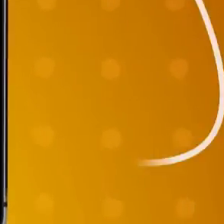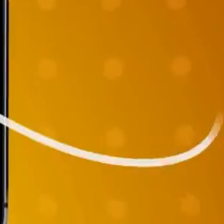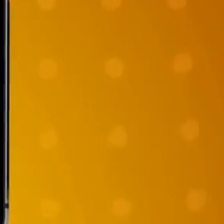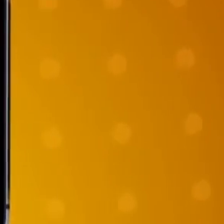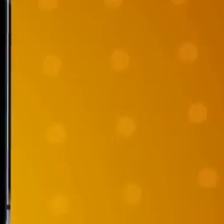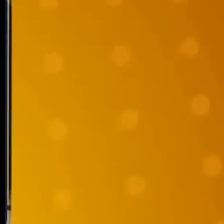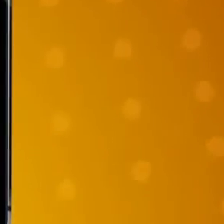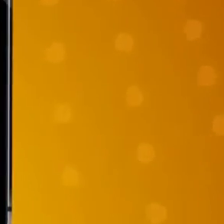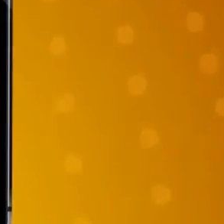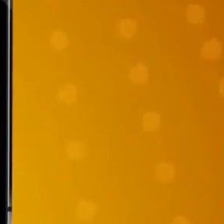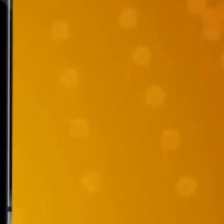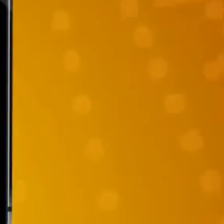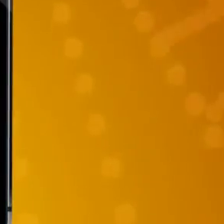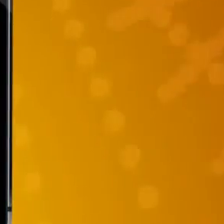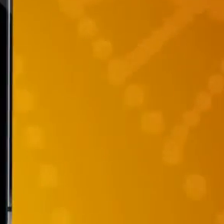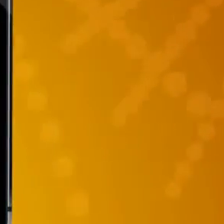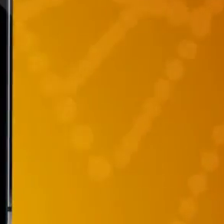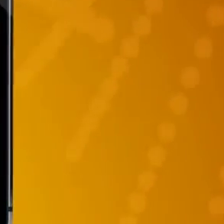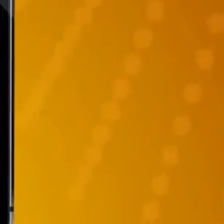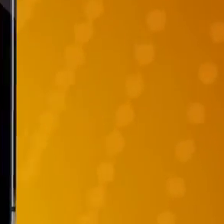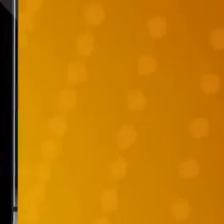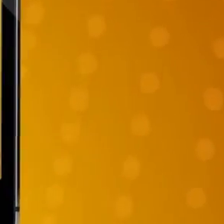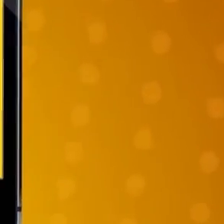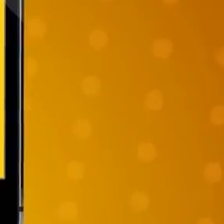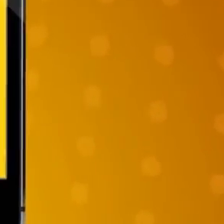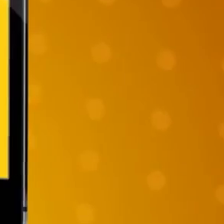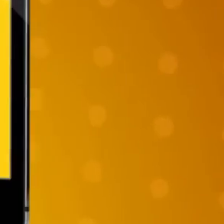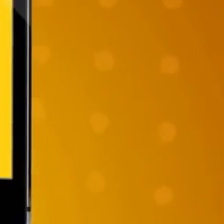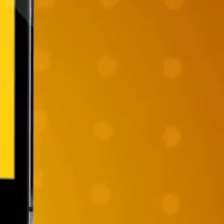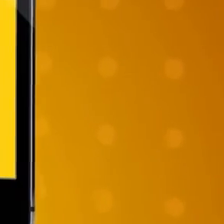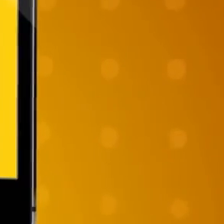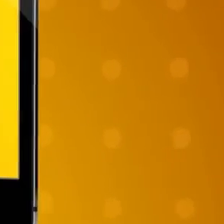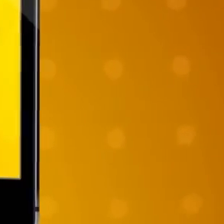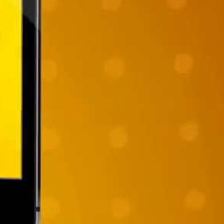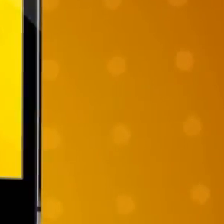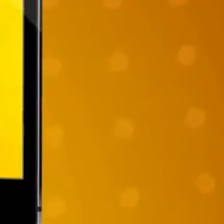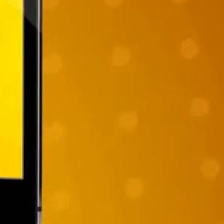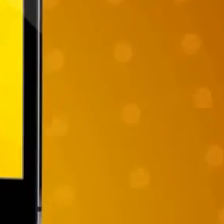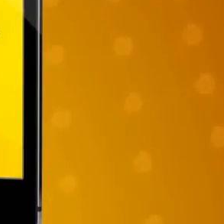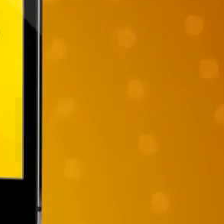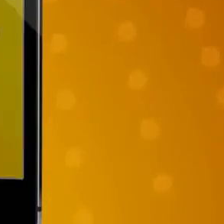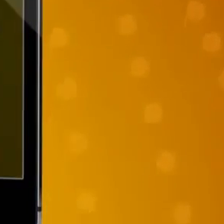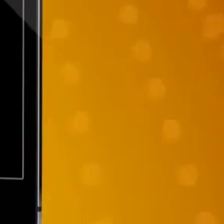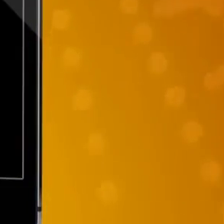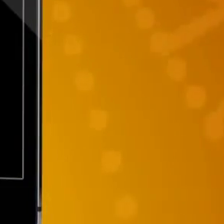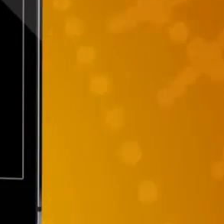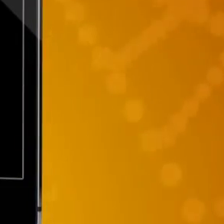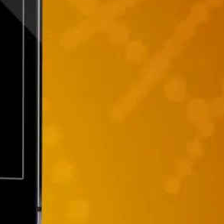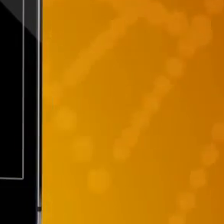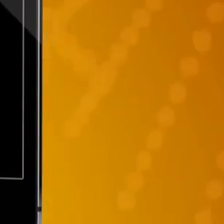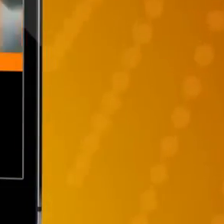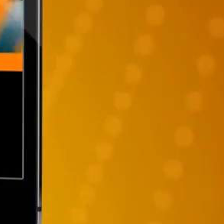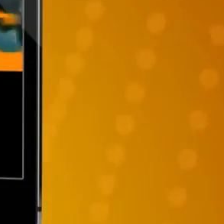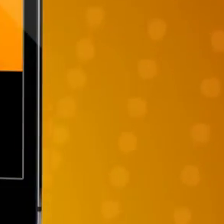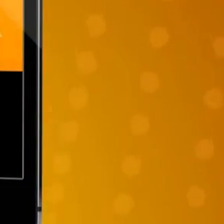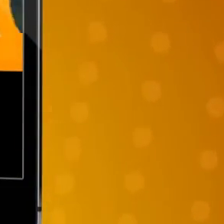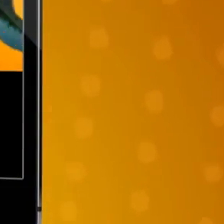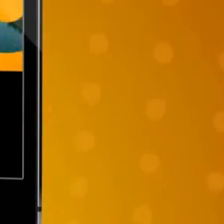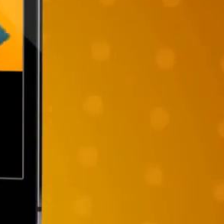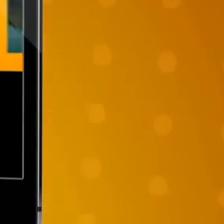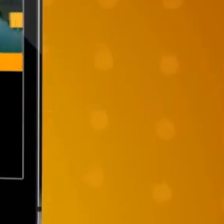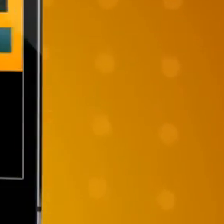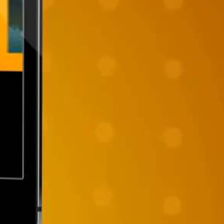la aplicación. Luego la abren, dan clic en señal en vivo y listo. Ahora usted está